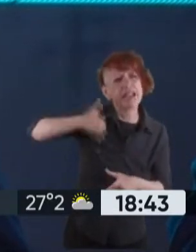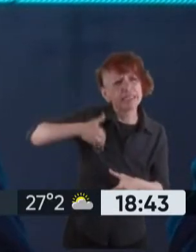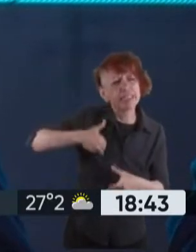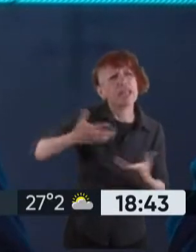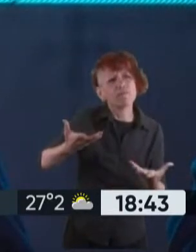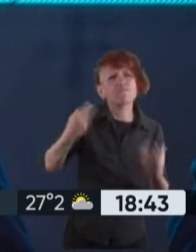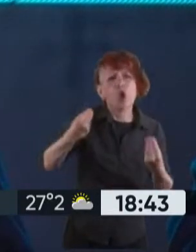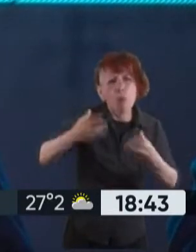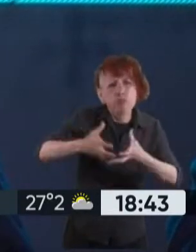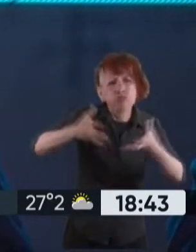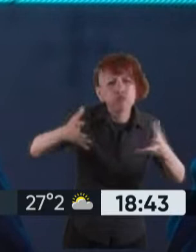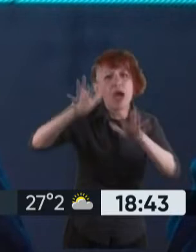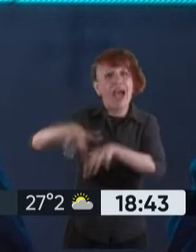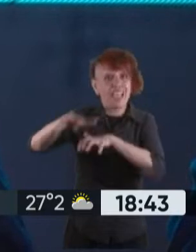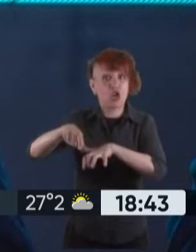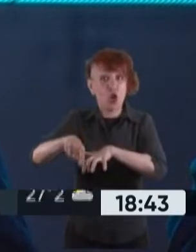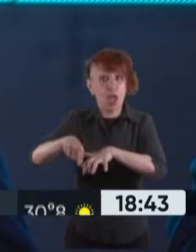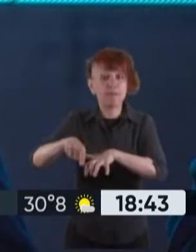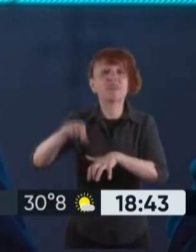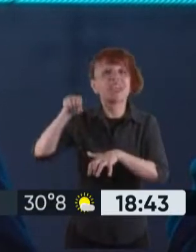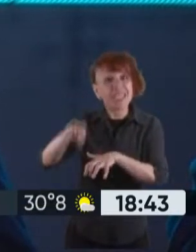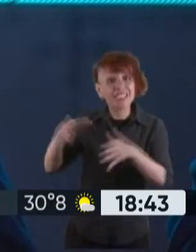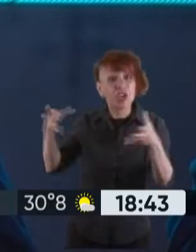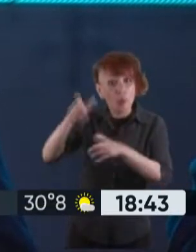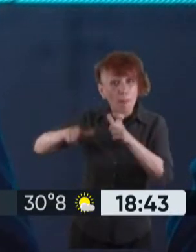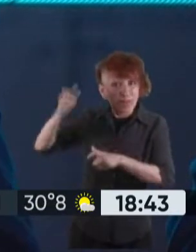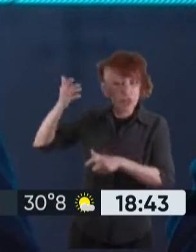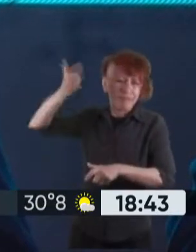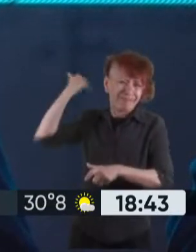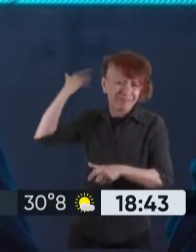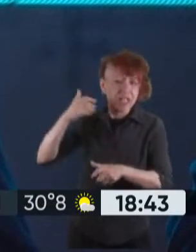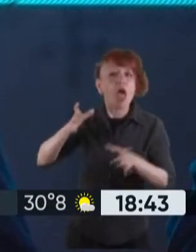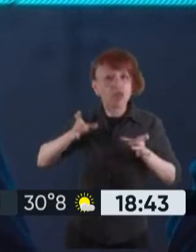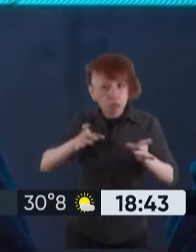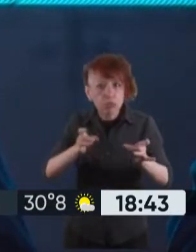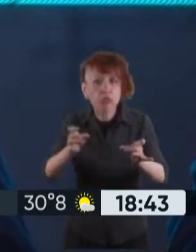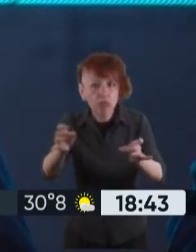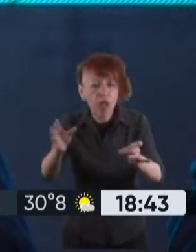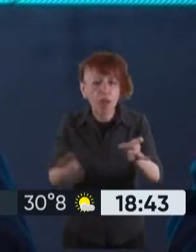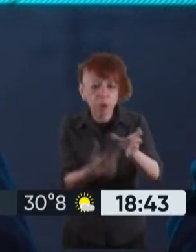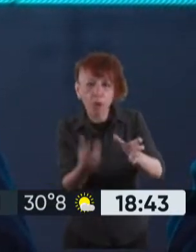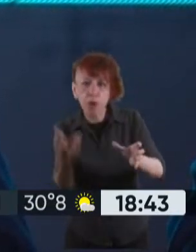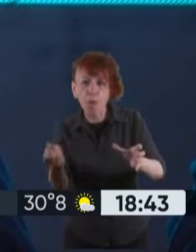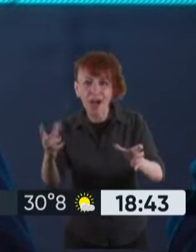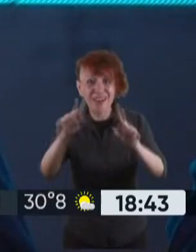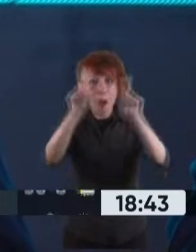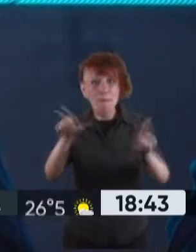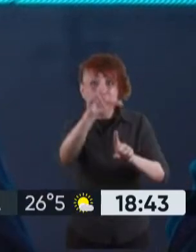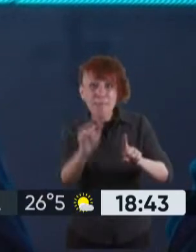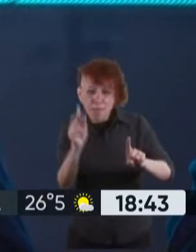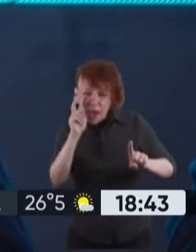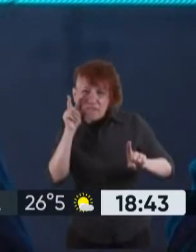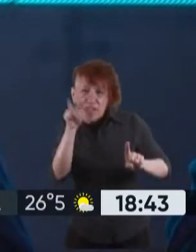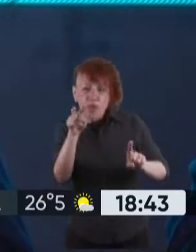esa generación, siempre cuento yo, que desarrolló los trenes y nosotros mirábamos los mapas de la Argentina y se conformaba esa suerte